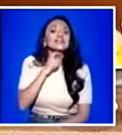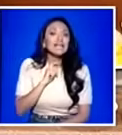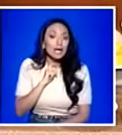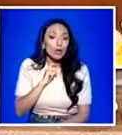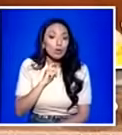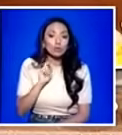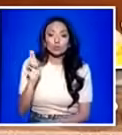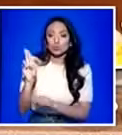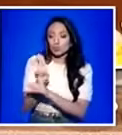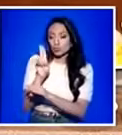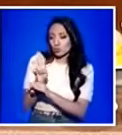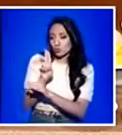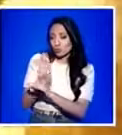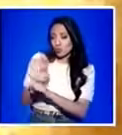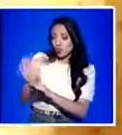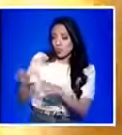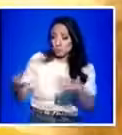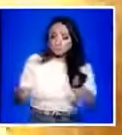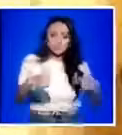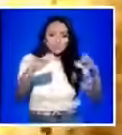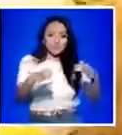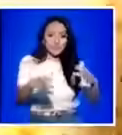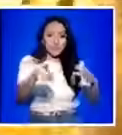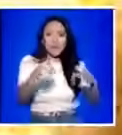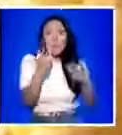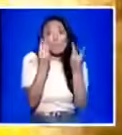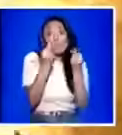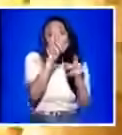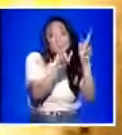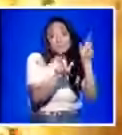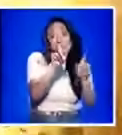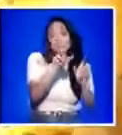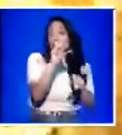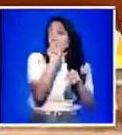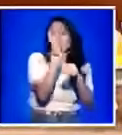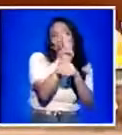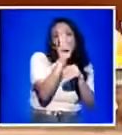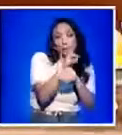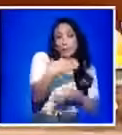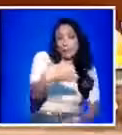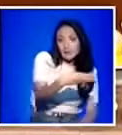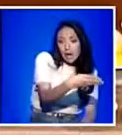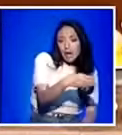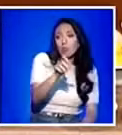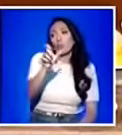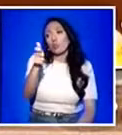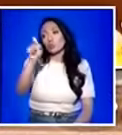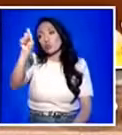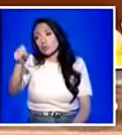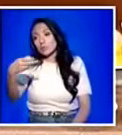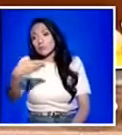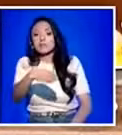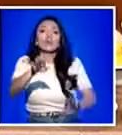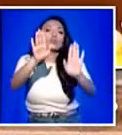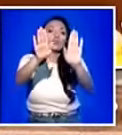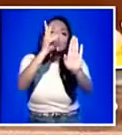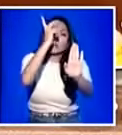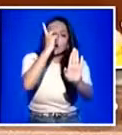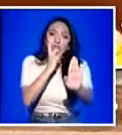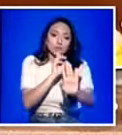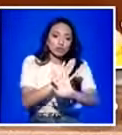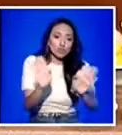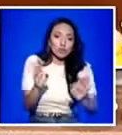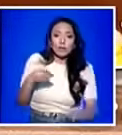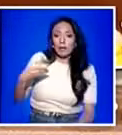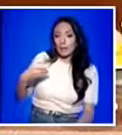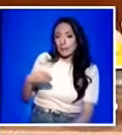utilizamos desaguado. Pero hay mucha gente que no les gusta el pescadito. Entonces, esto ya está desaguado y cocinado en